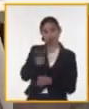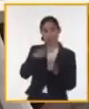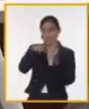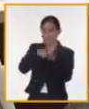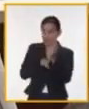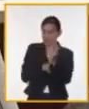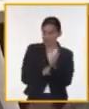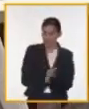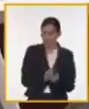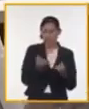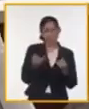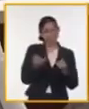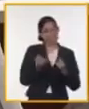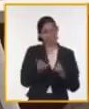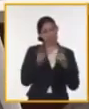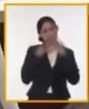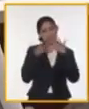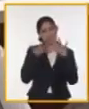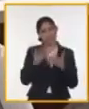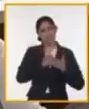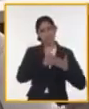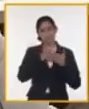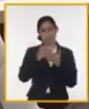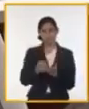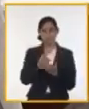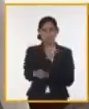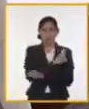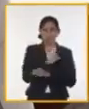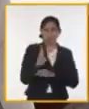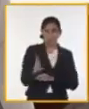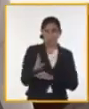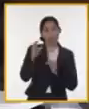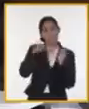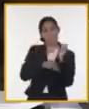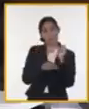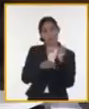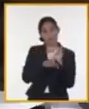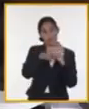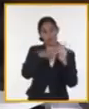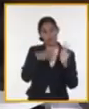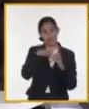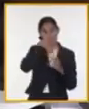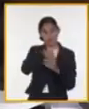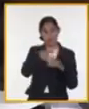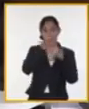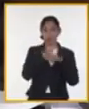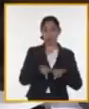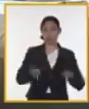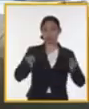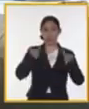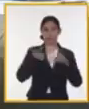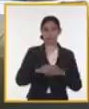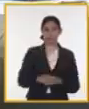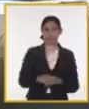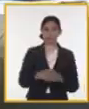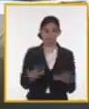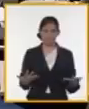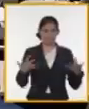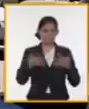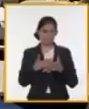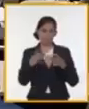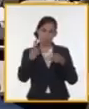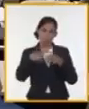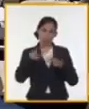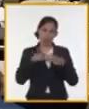dar, atemperar la revolución en el poder en el caso de la universidad. Con relación a este u otros acuerdos. Bueno, en